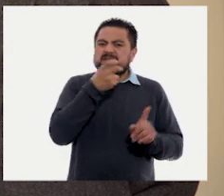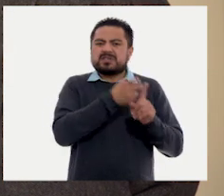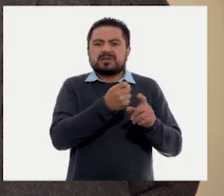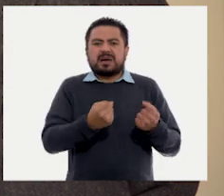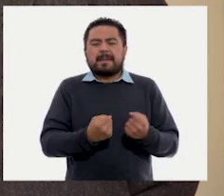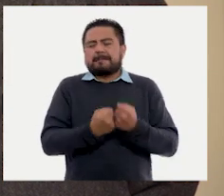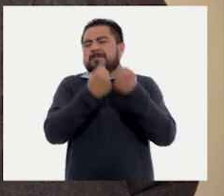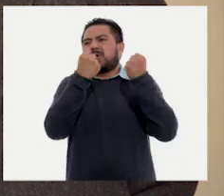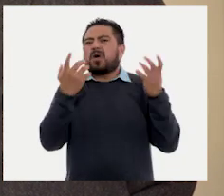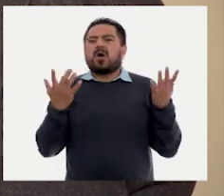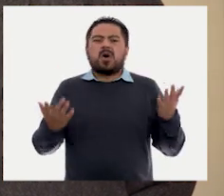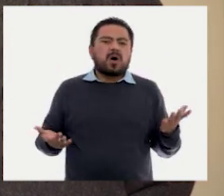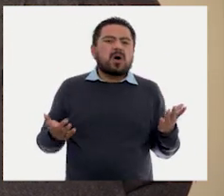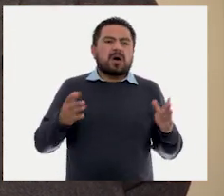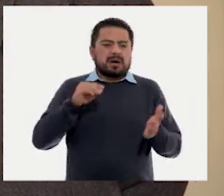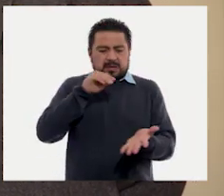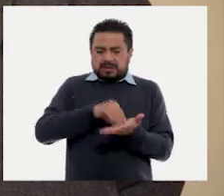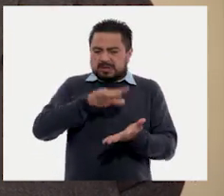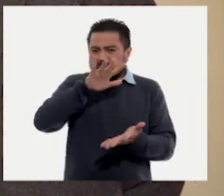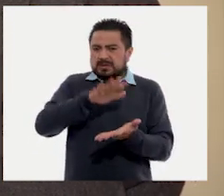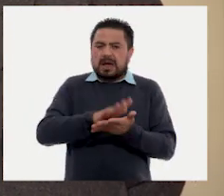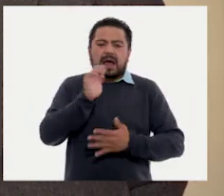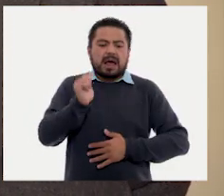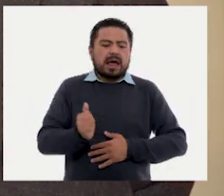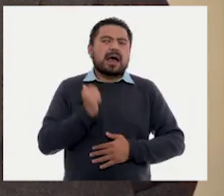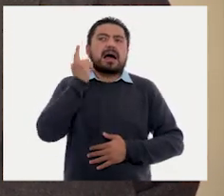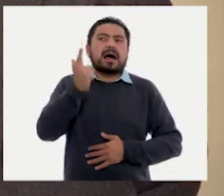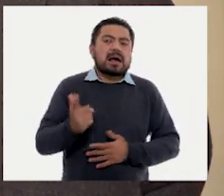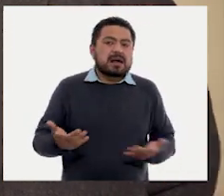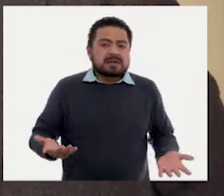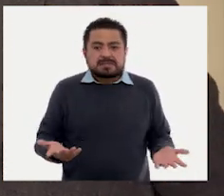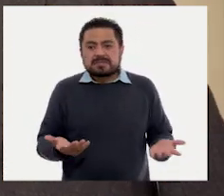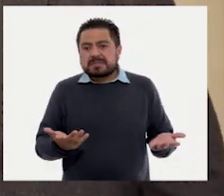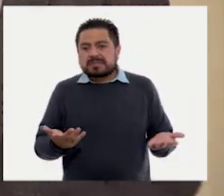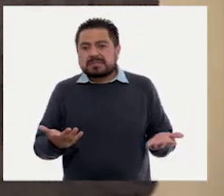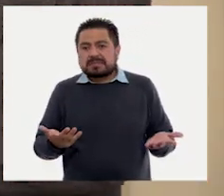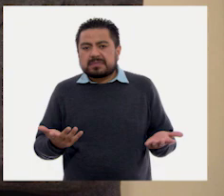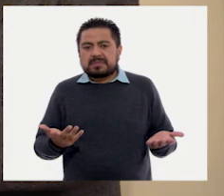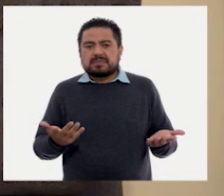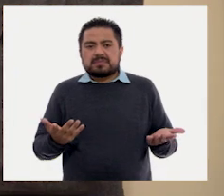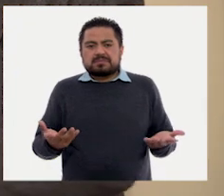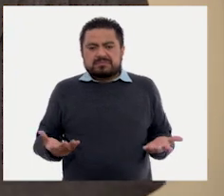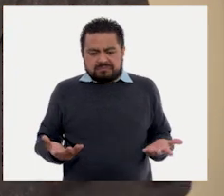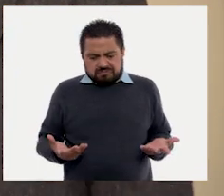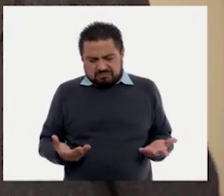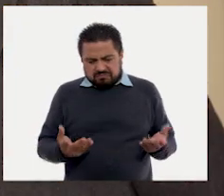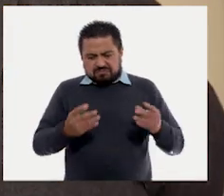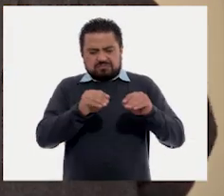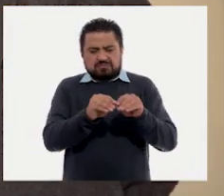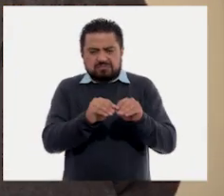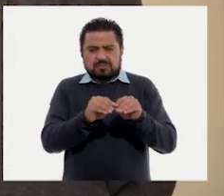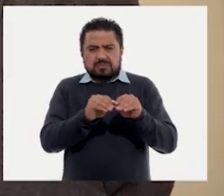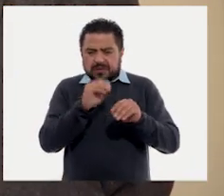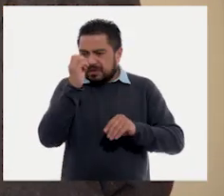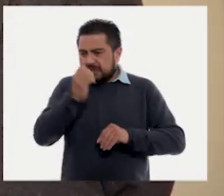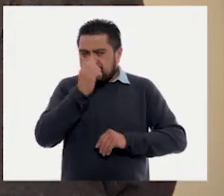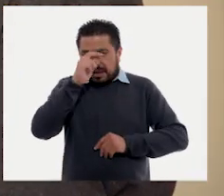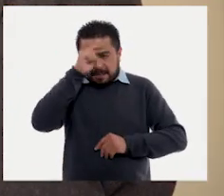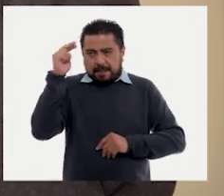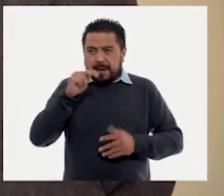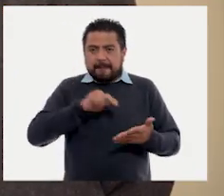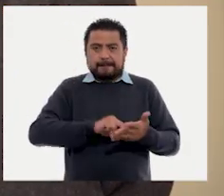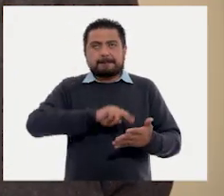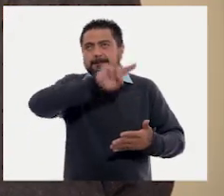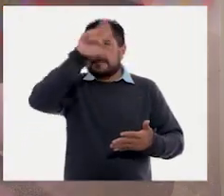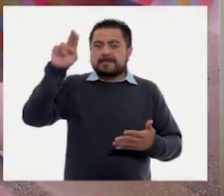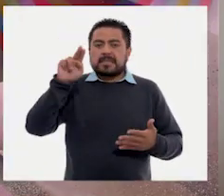que se plantea como algo que compense la Escuela Mexicana de